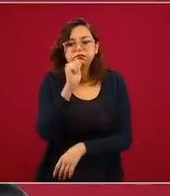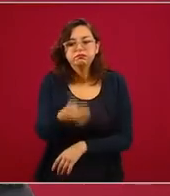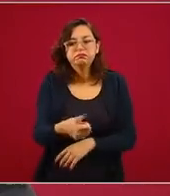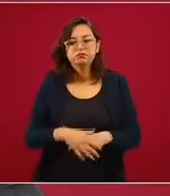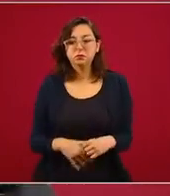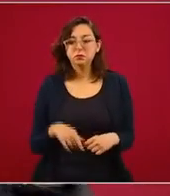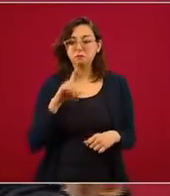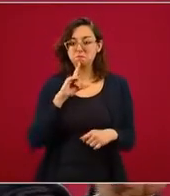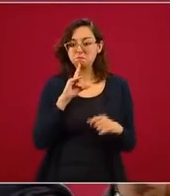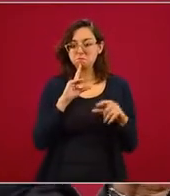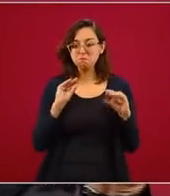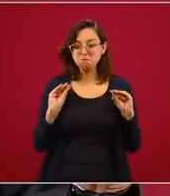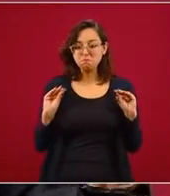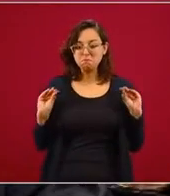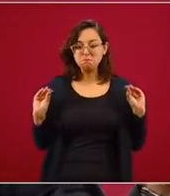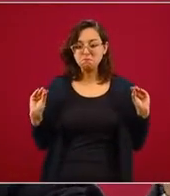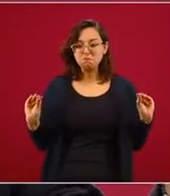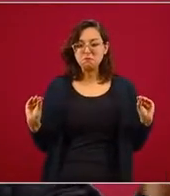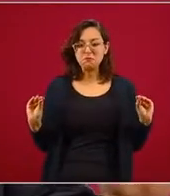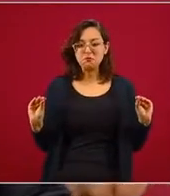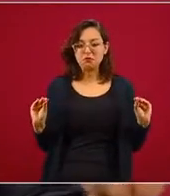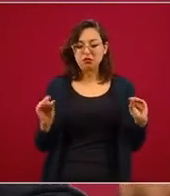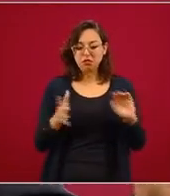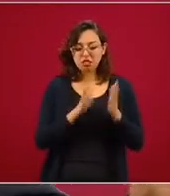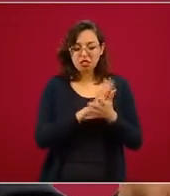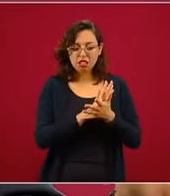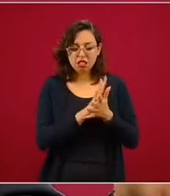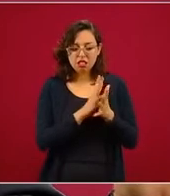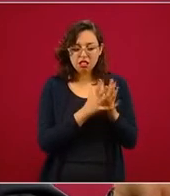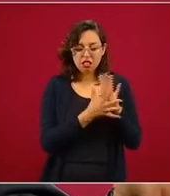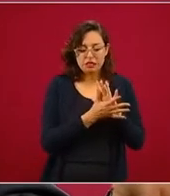Un silencio cómplice.